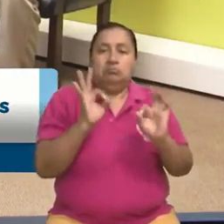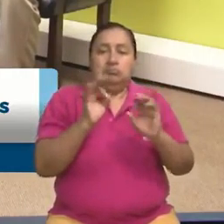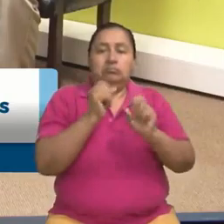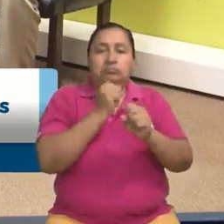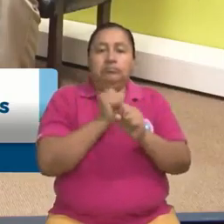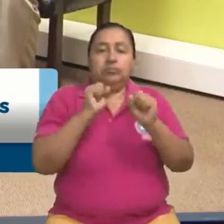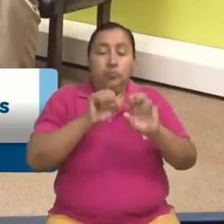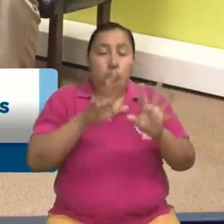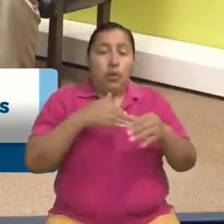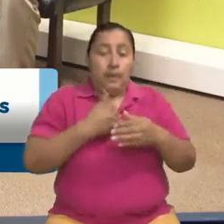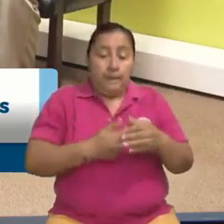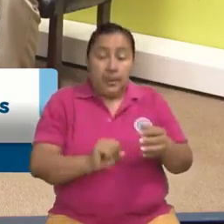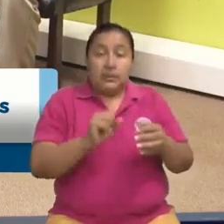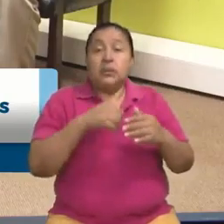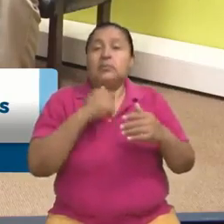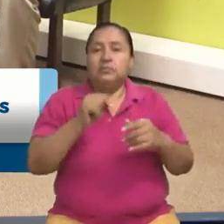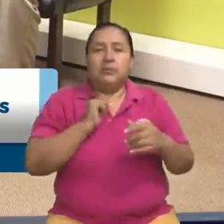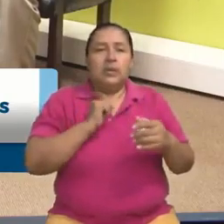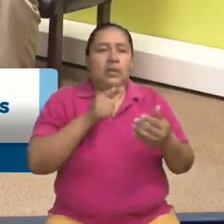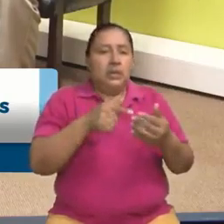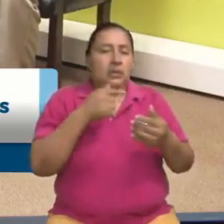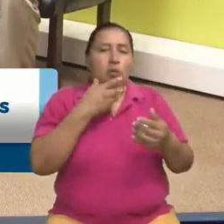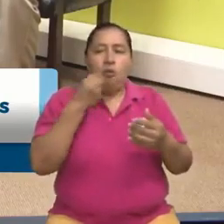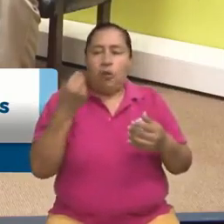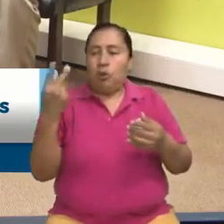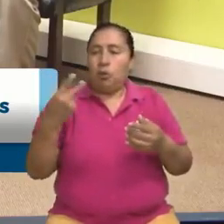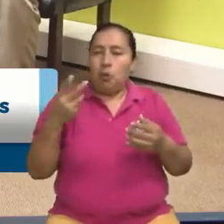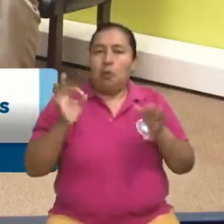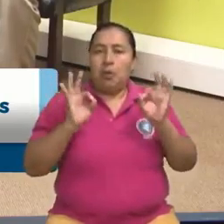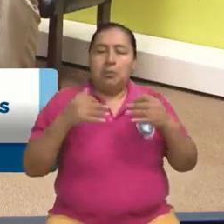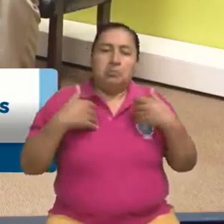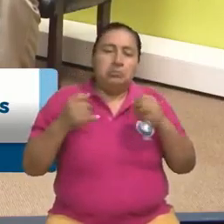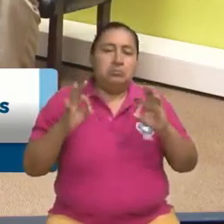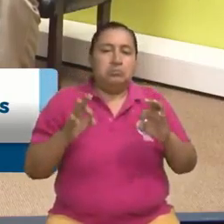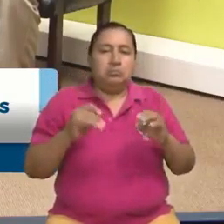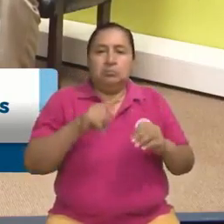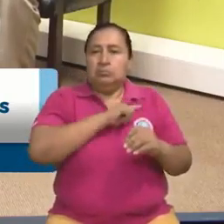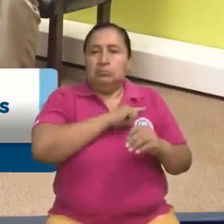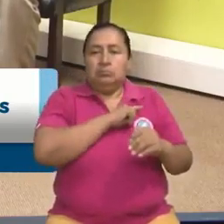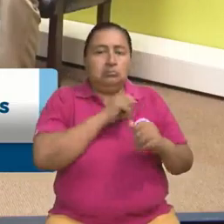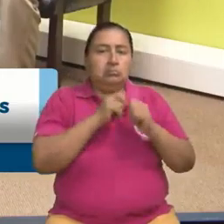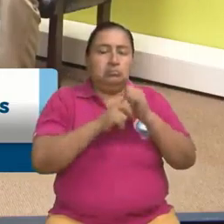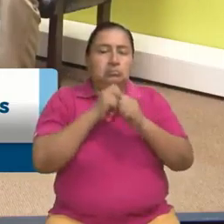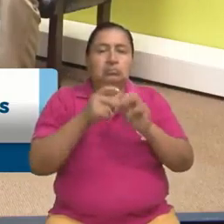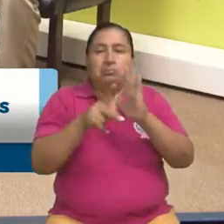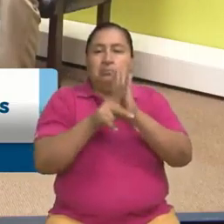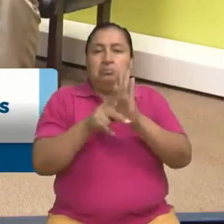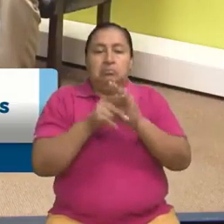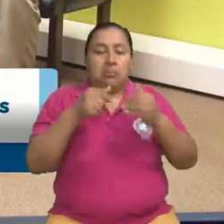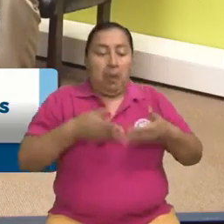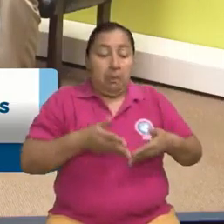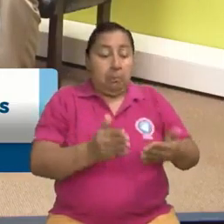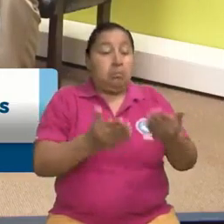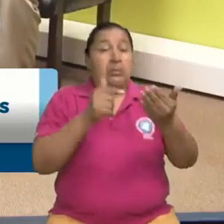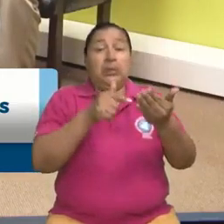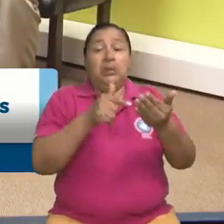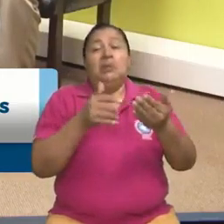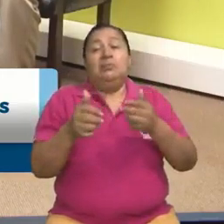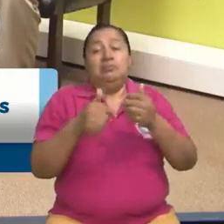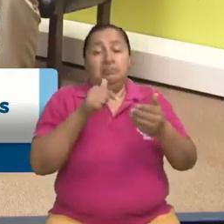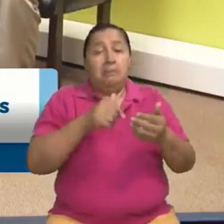que una mujer salga embarazada. La pareja es joven, es saludable, no tienen factores de riesgo previo